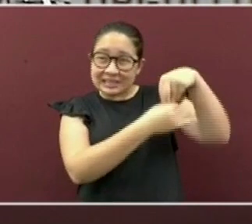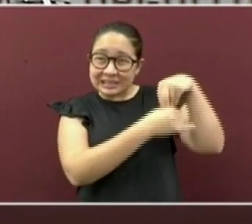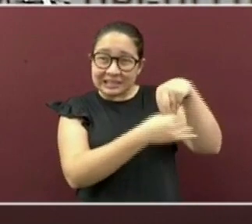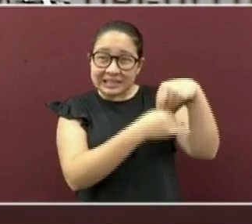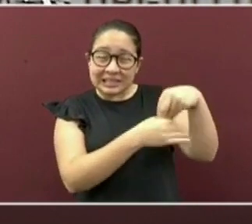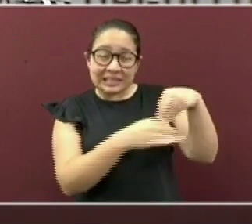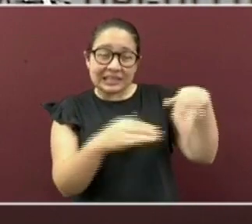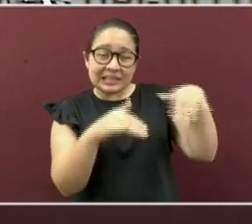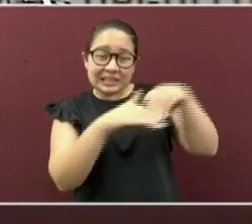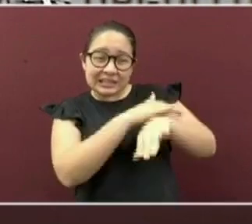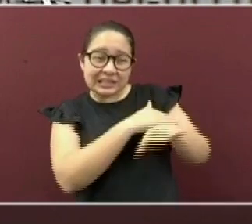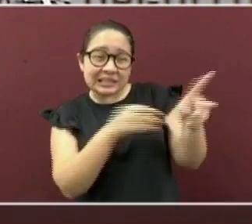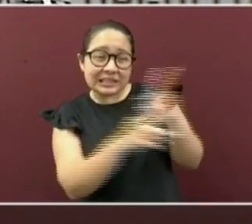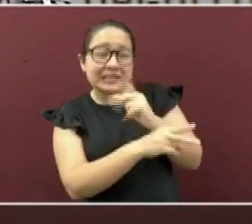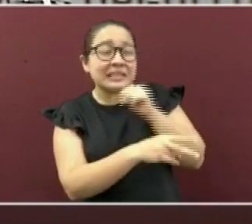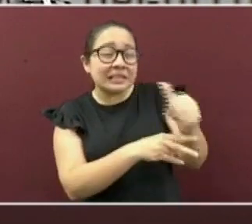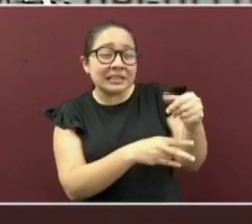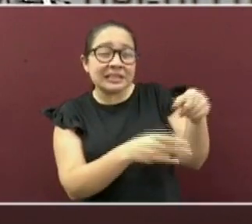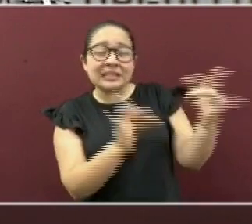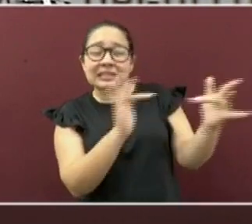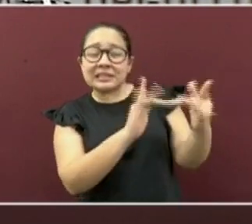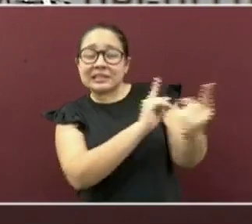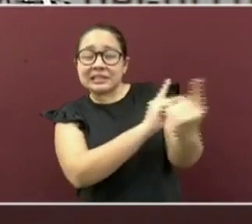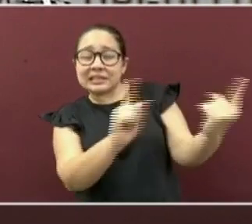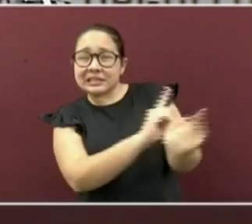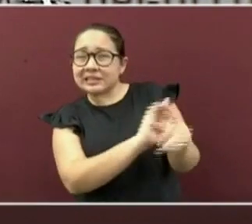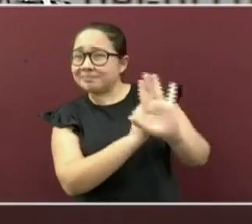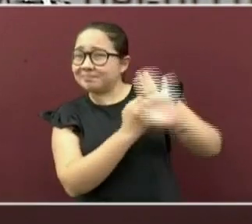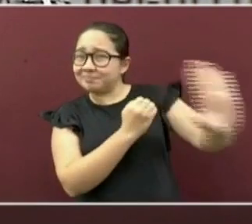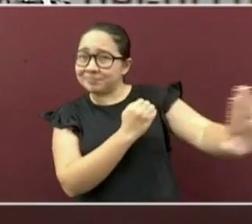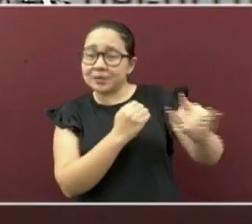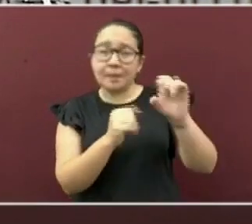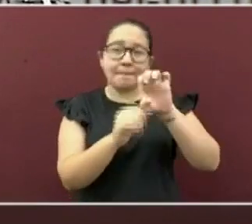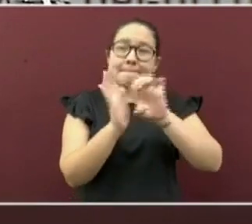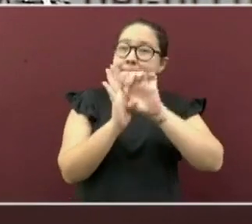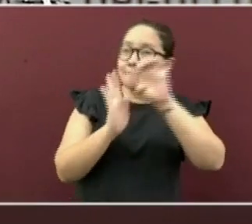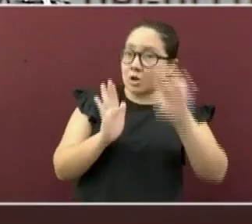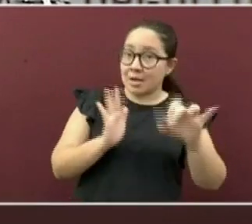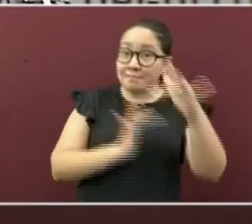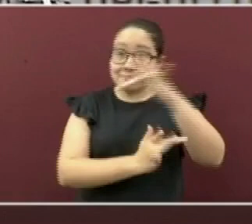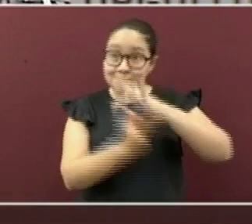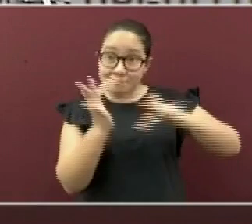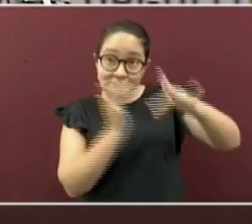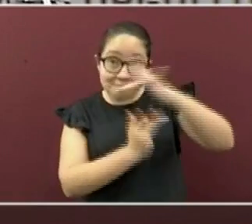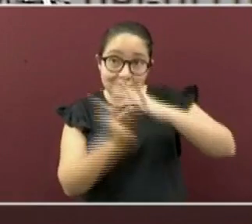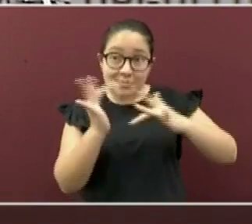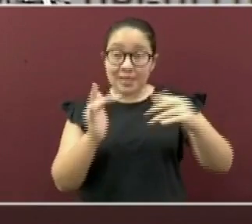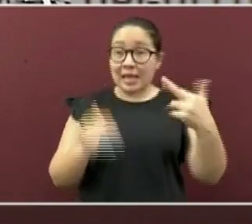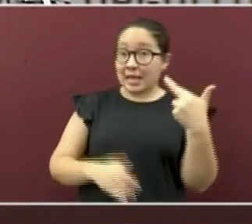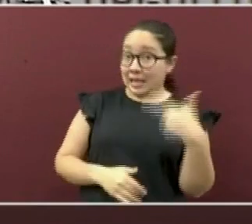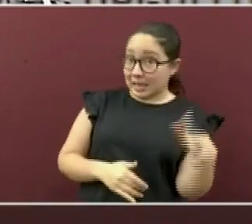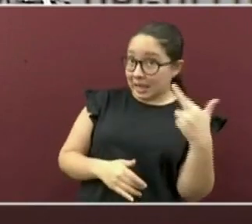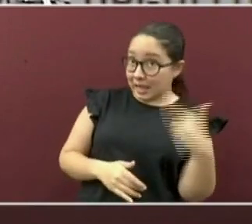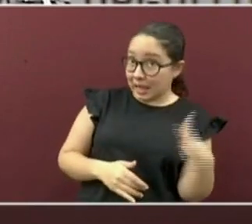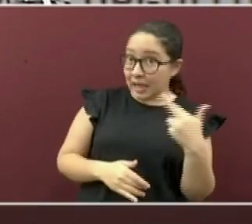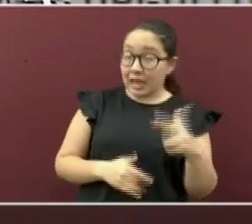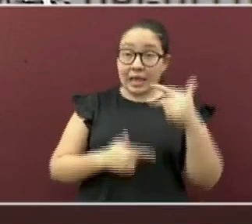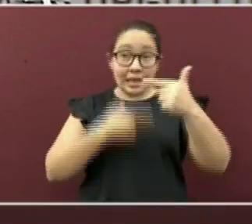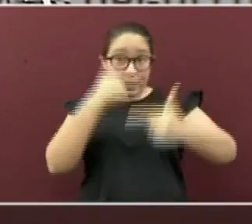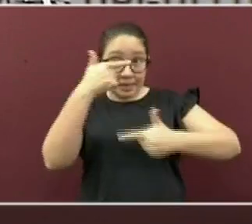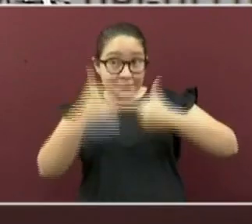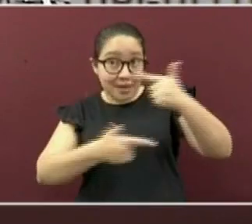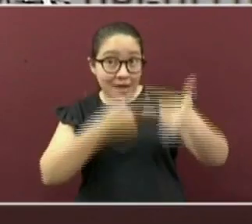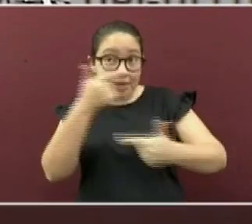implique contacto cercano, como por ejemplo clubes nocturnos, restaurantes,